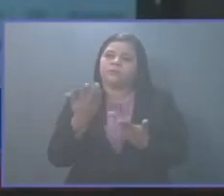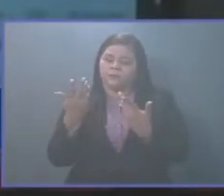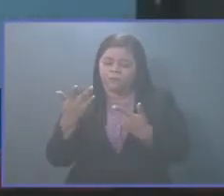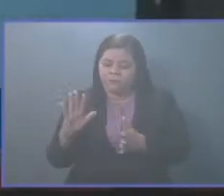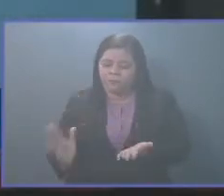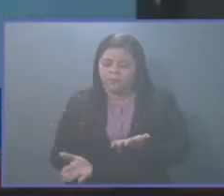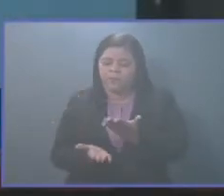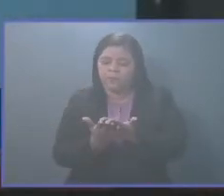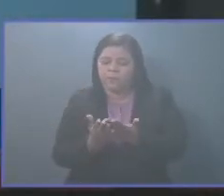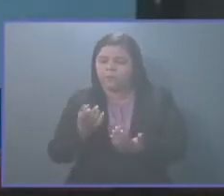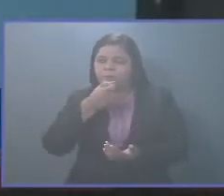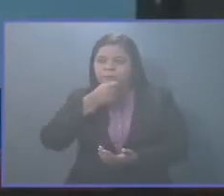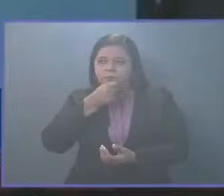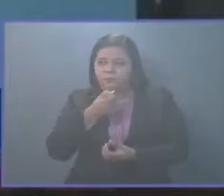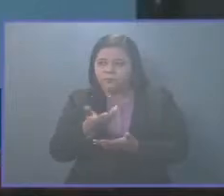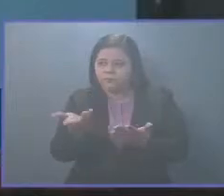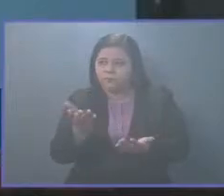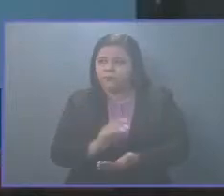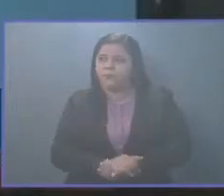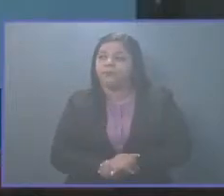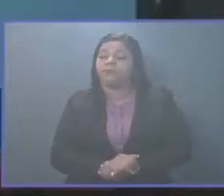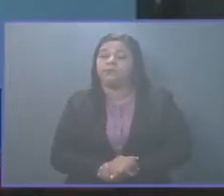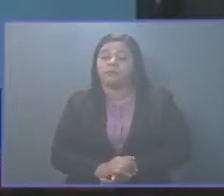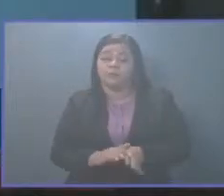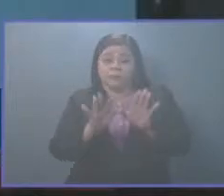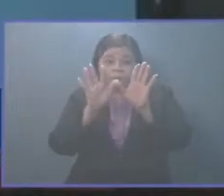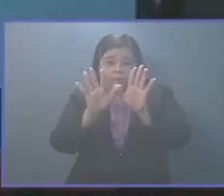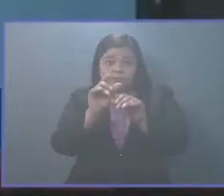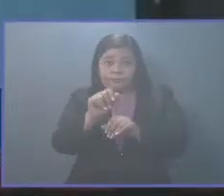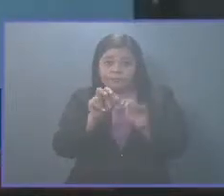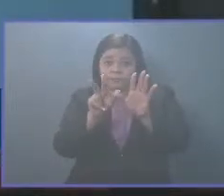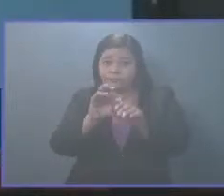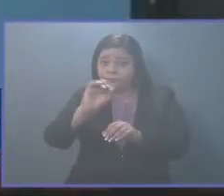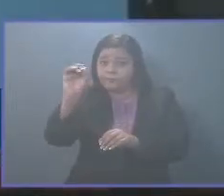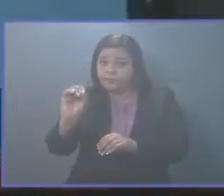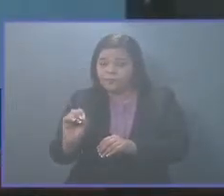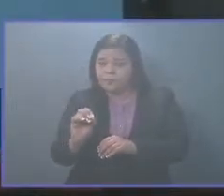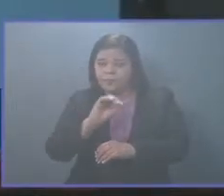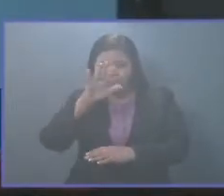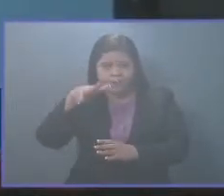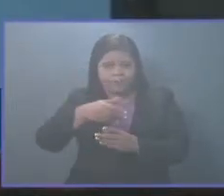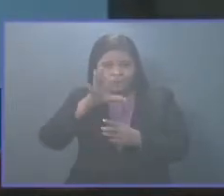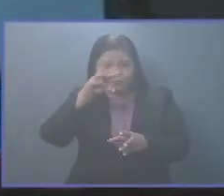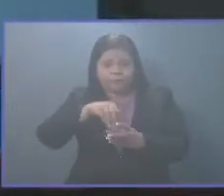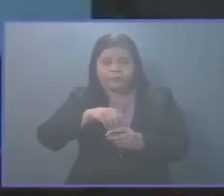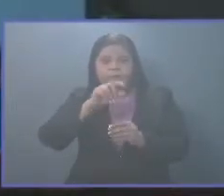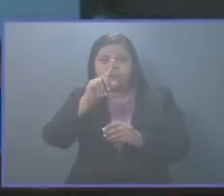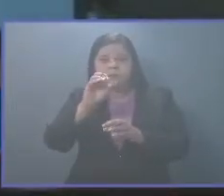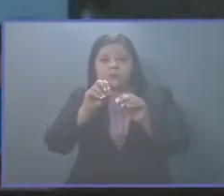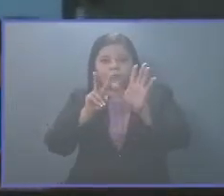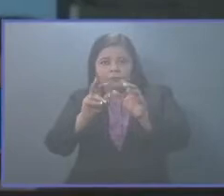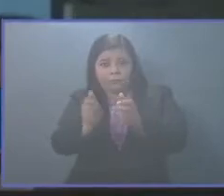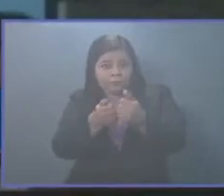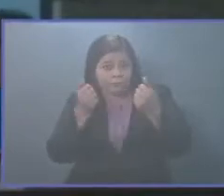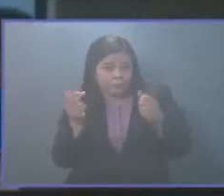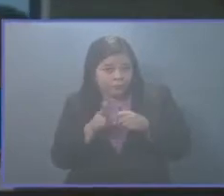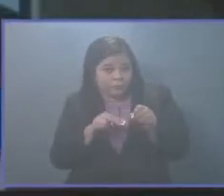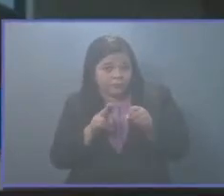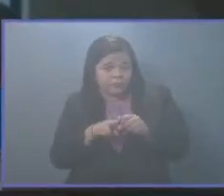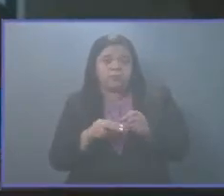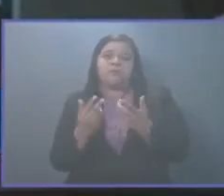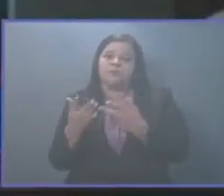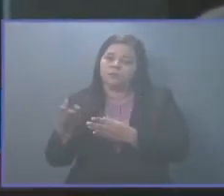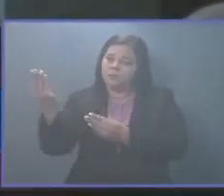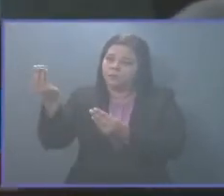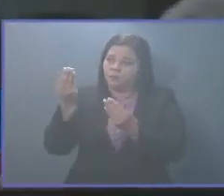este informe. El 10.8% de los recursos, es decir, 107 millones de dólares, aunque proviene de